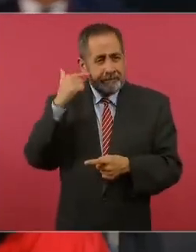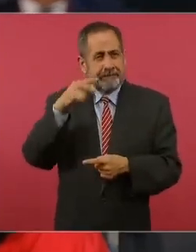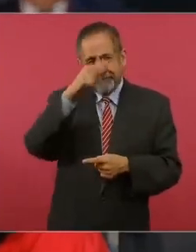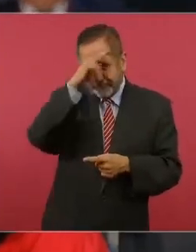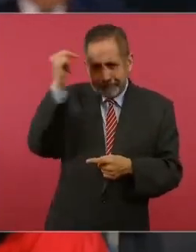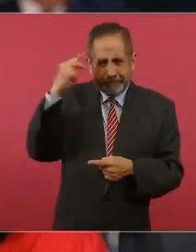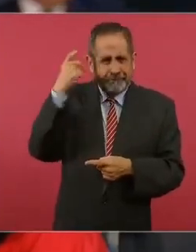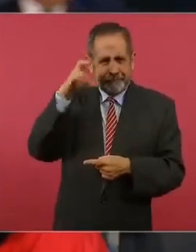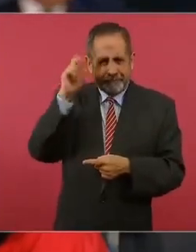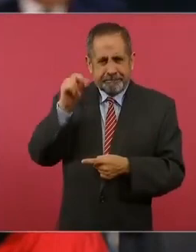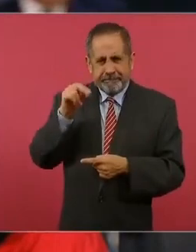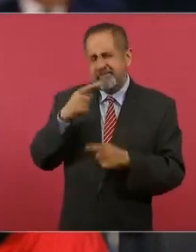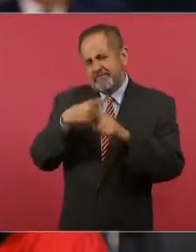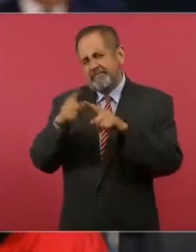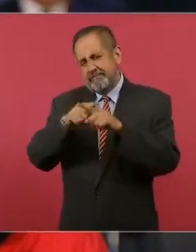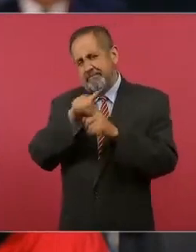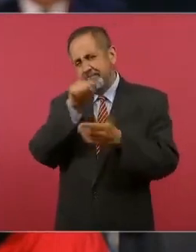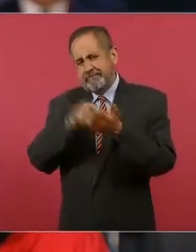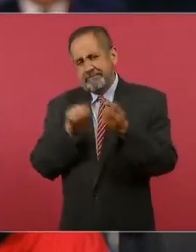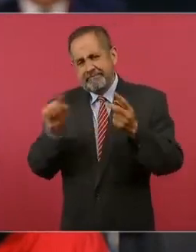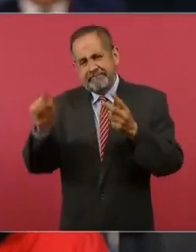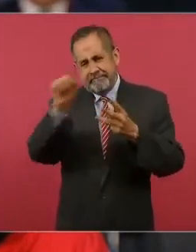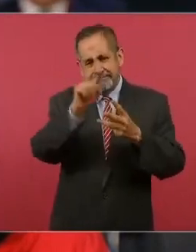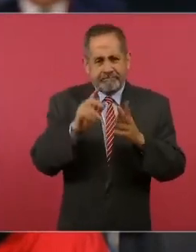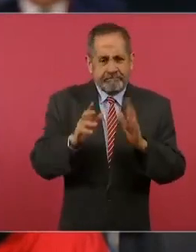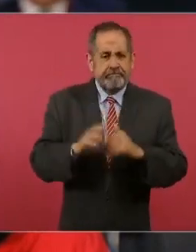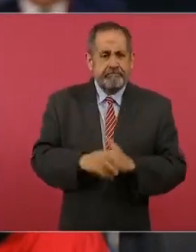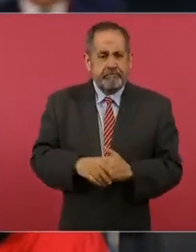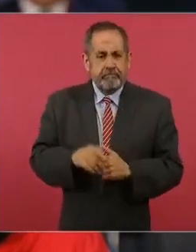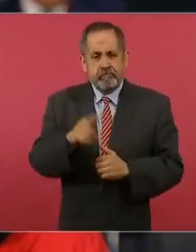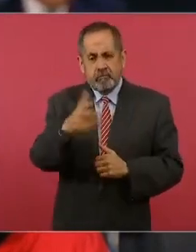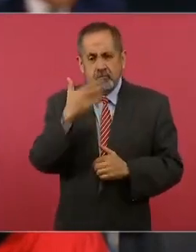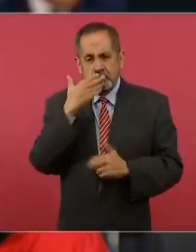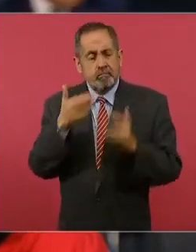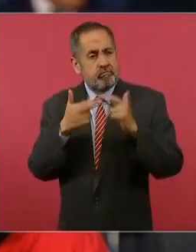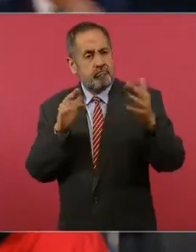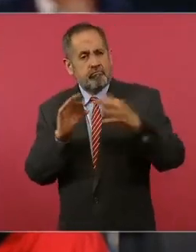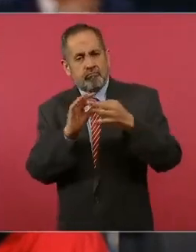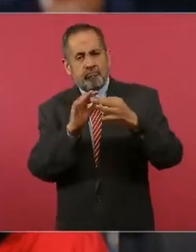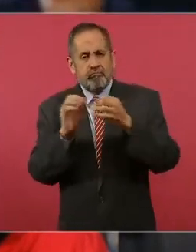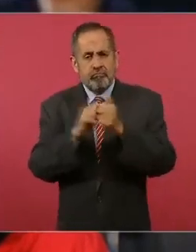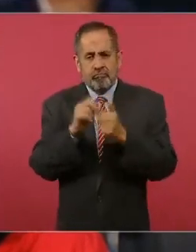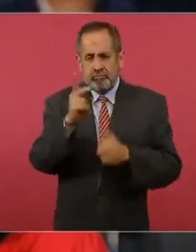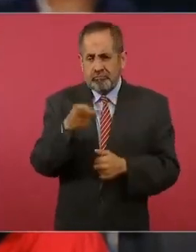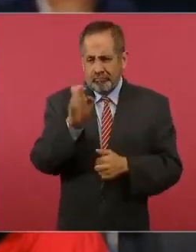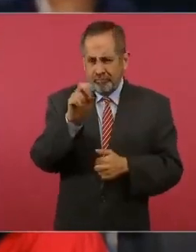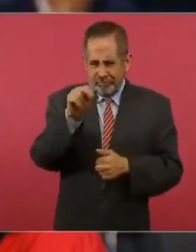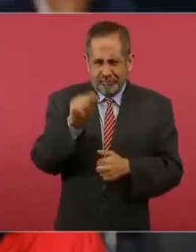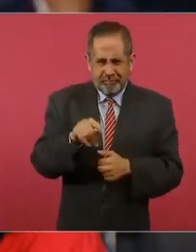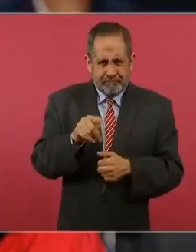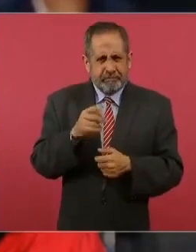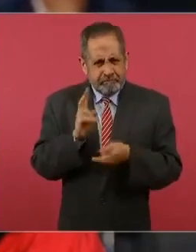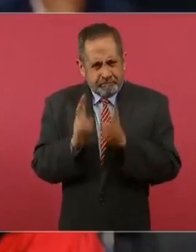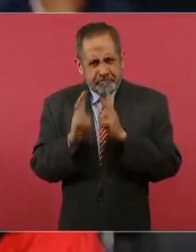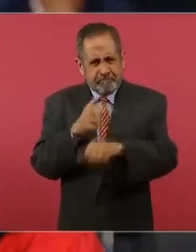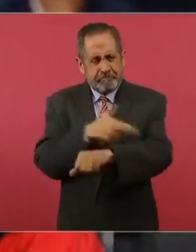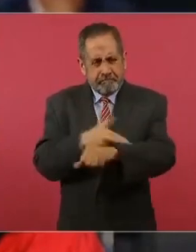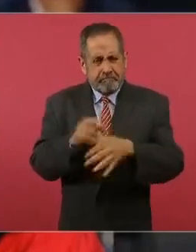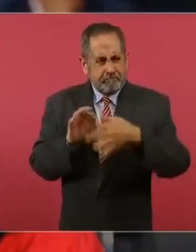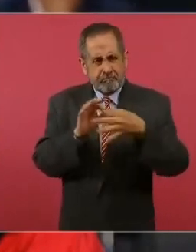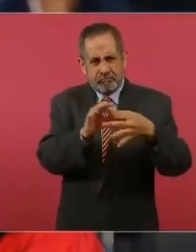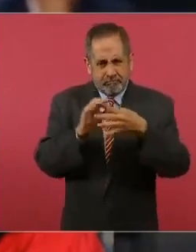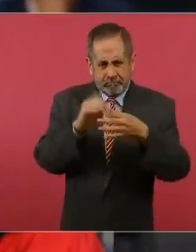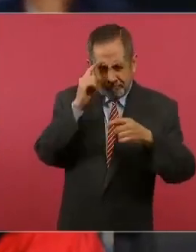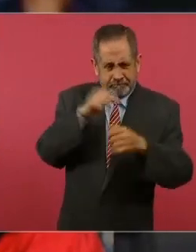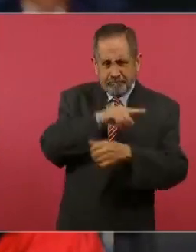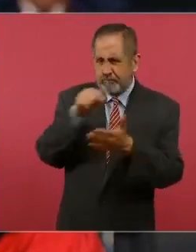sino también en otras partes de la República. Usted, pues, con tan buena relación que tiene, por ejemplo, con Ken Salazar, ¿sí se está actuando, sí van sí contra